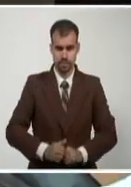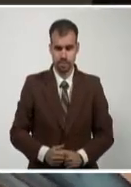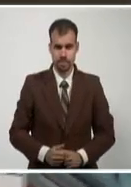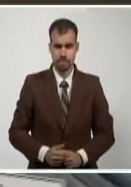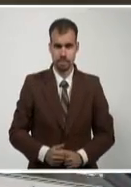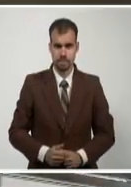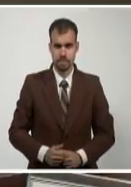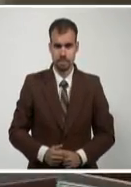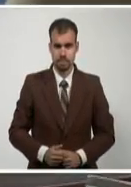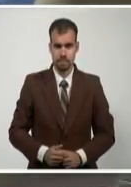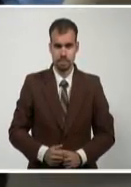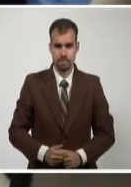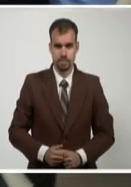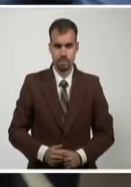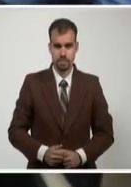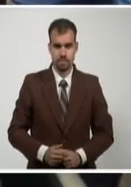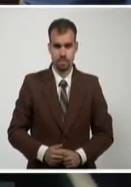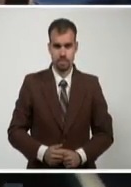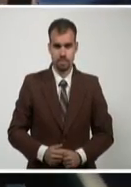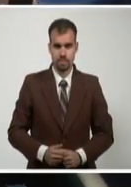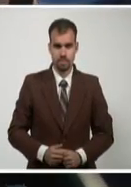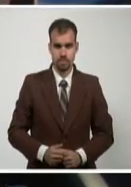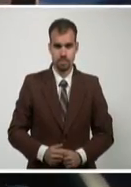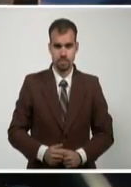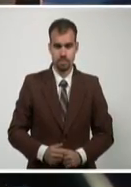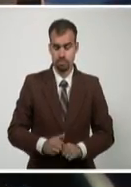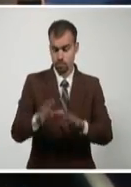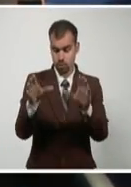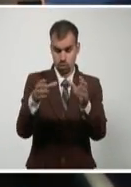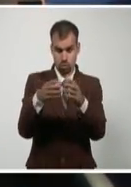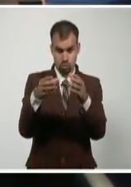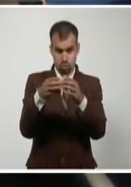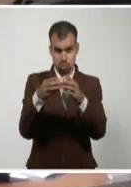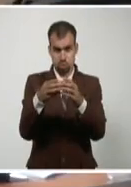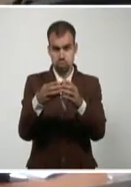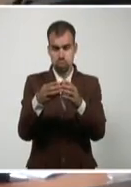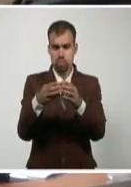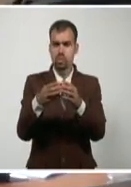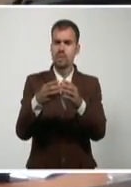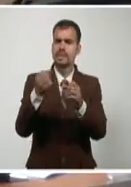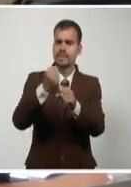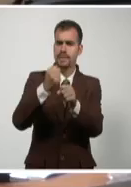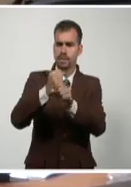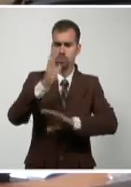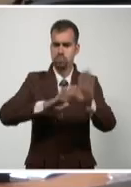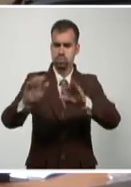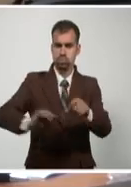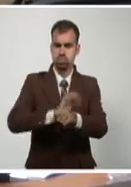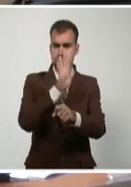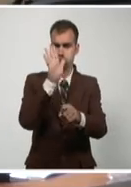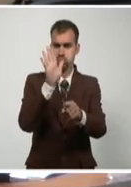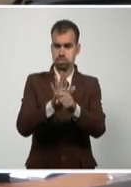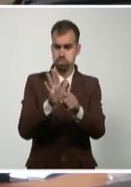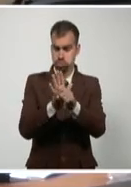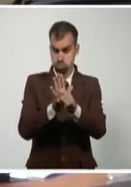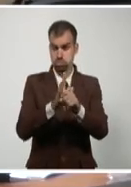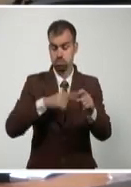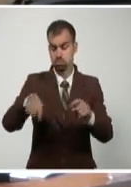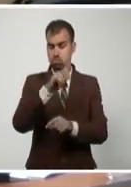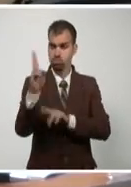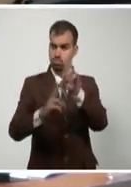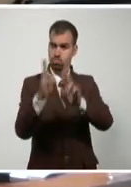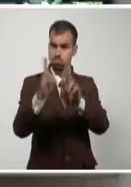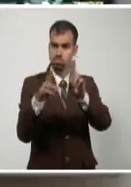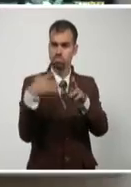El Grupo de Trabajo Temporal para el Enfrentamiento y el Control al Nuevo Coronavirus acordó el retroceso de fases y etapas en varias